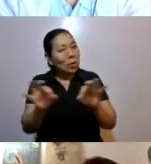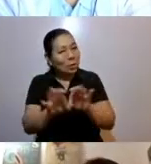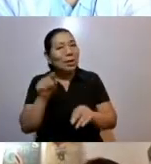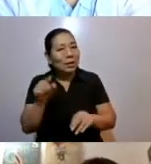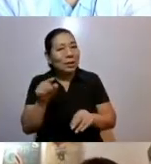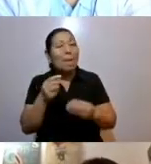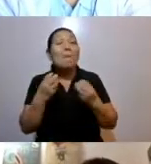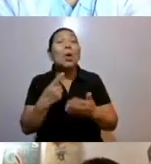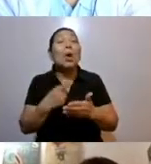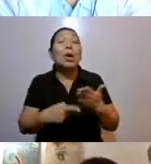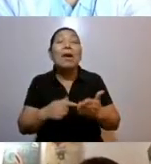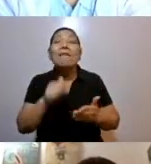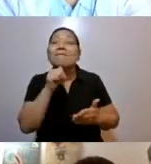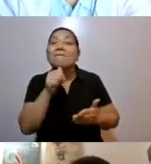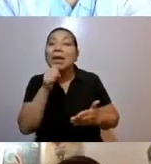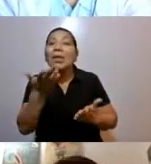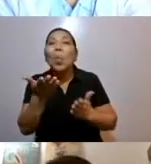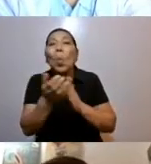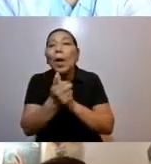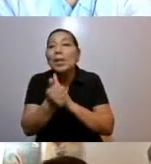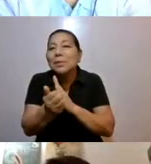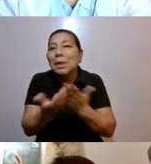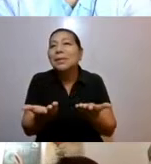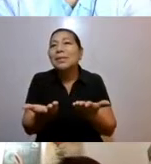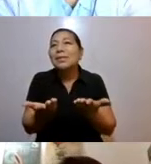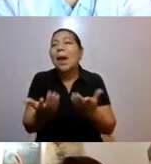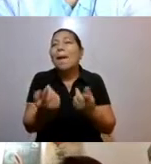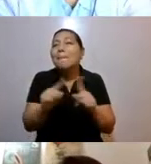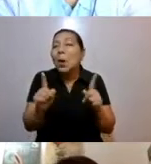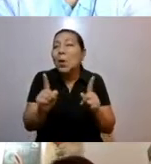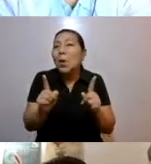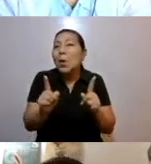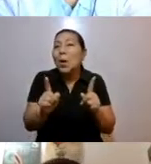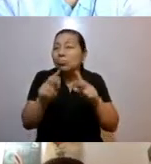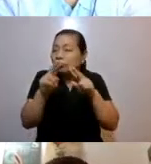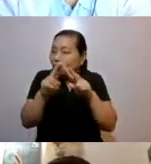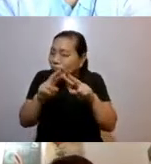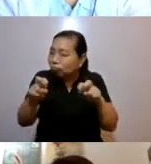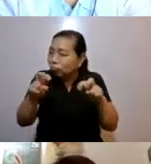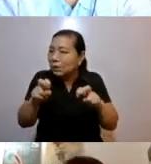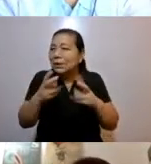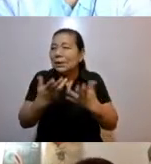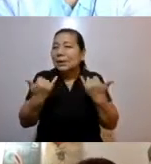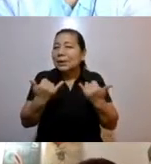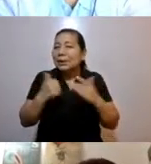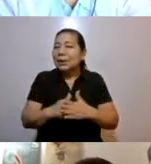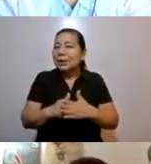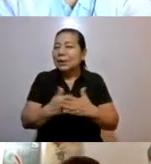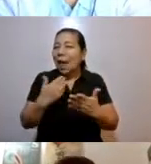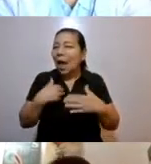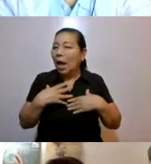en parte por la falta de experiencia, en parte por la exploración que ocurre a esta